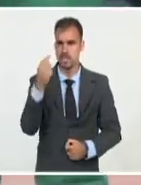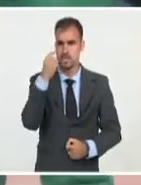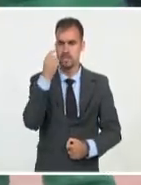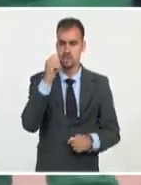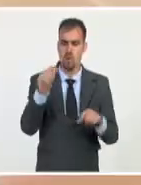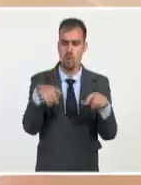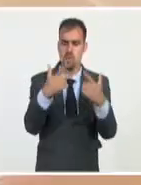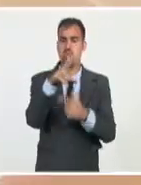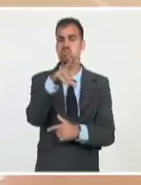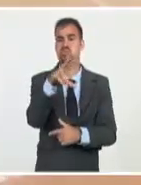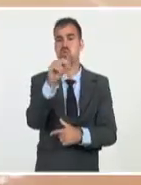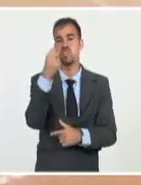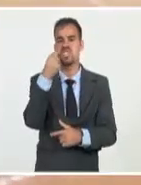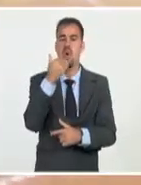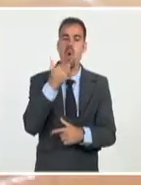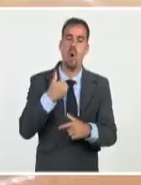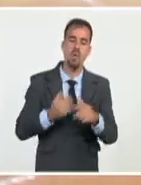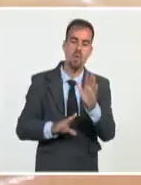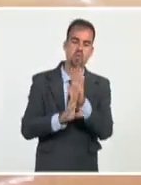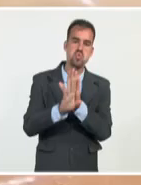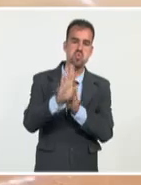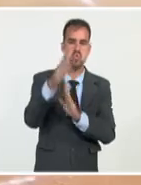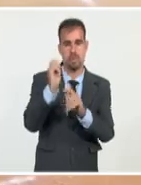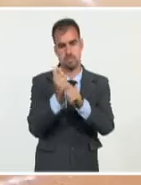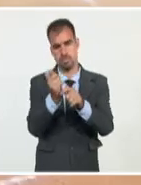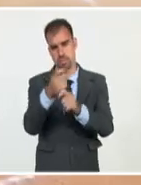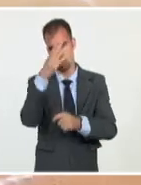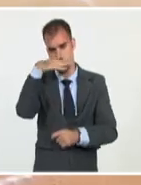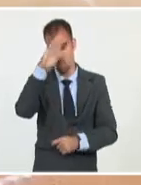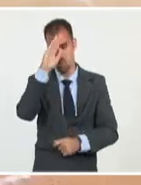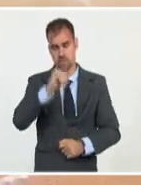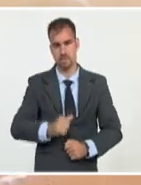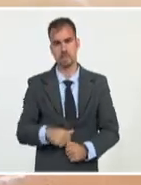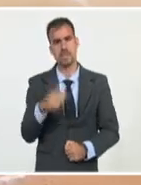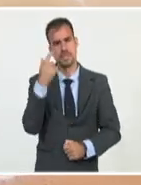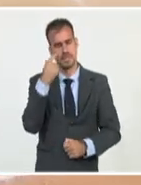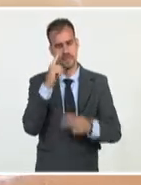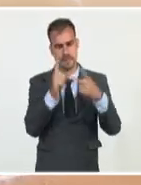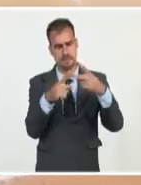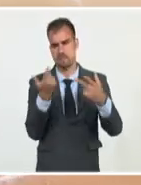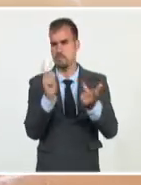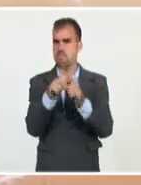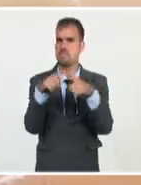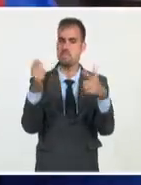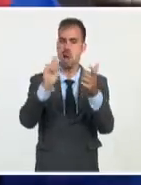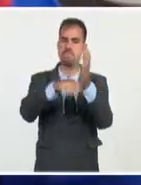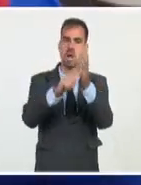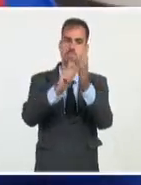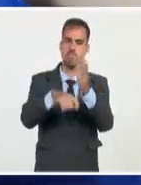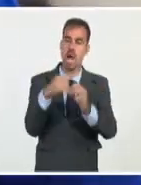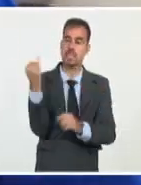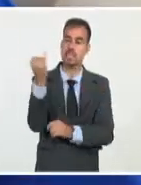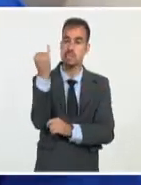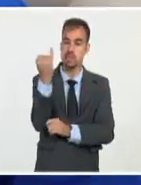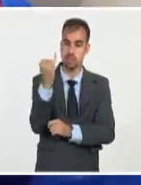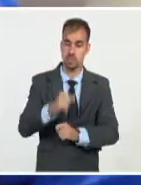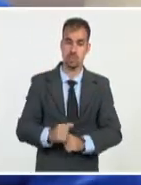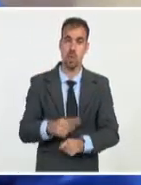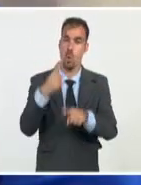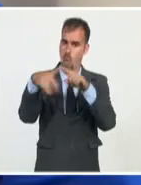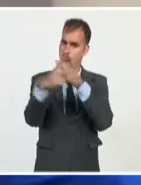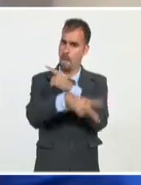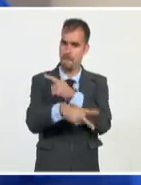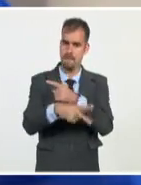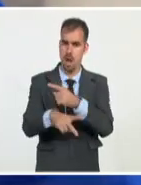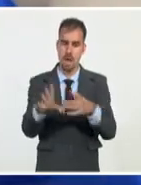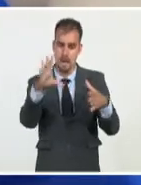de desarrollo del béisbol cubano, ampliar y perfeccionar el proceso de contrataciones en el exterior, hacer más fluida